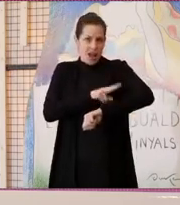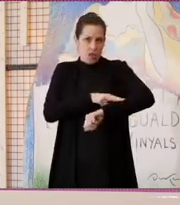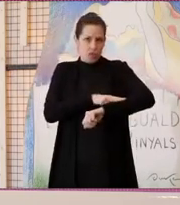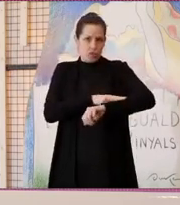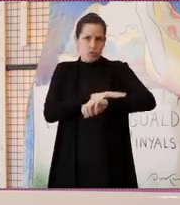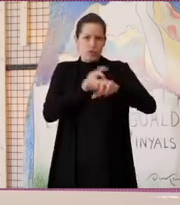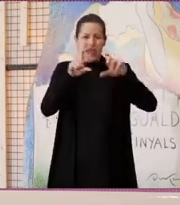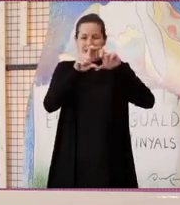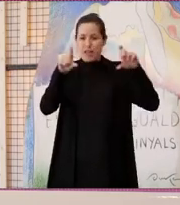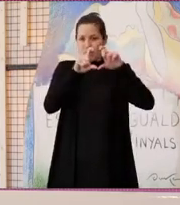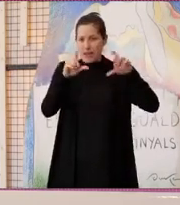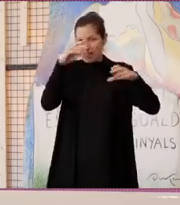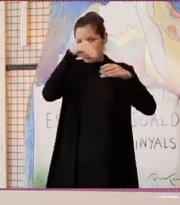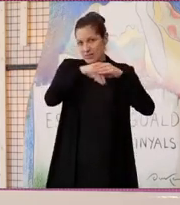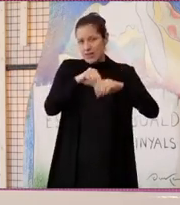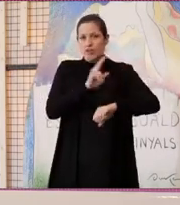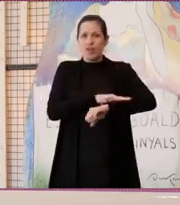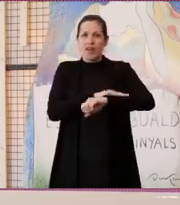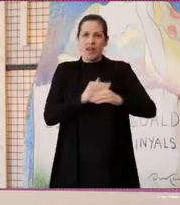Entonces tenemos